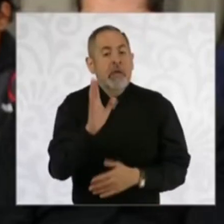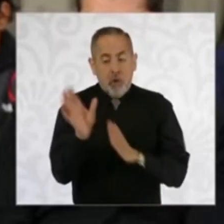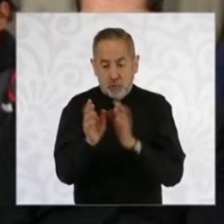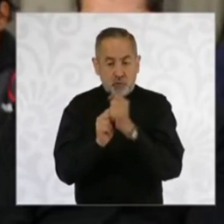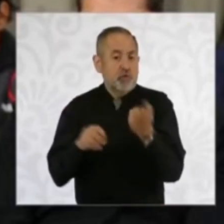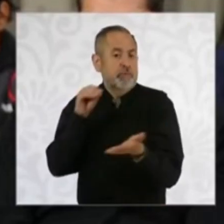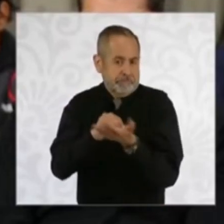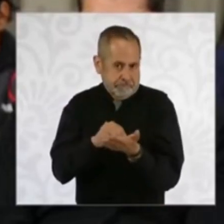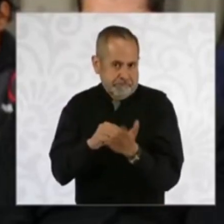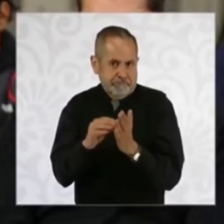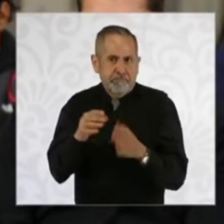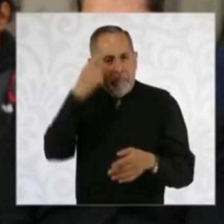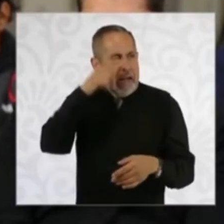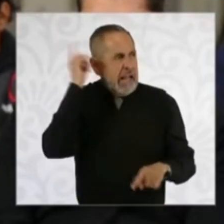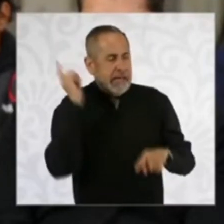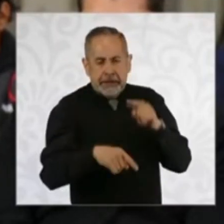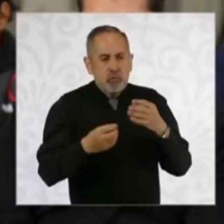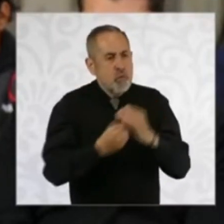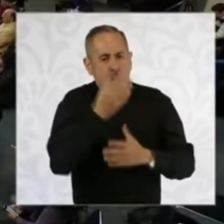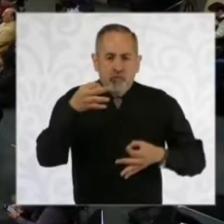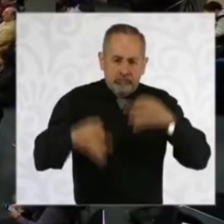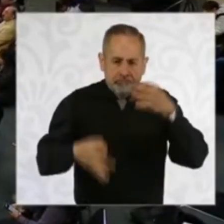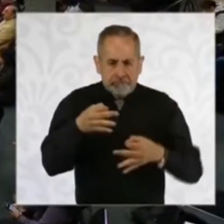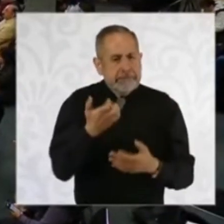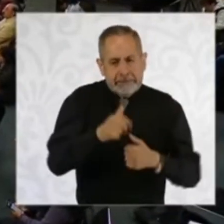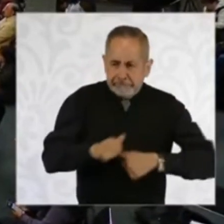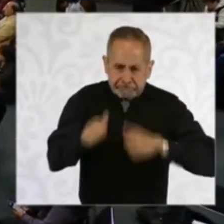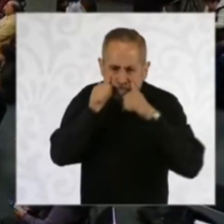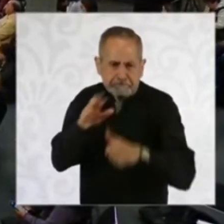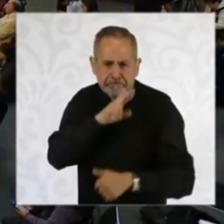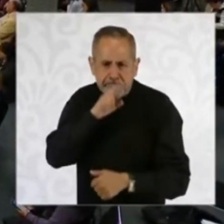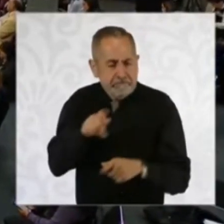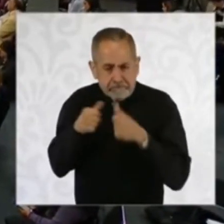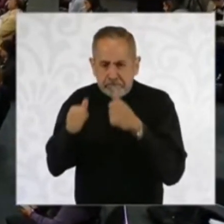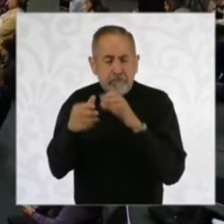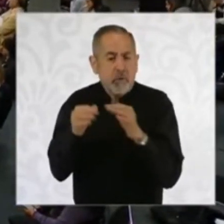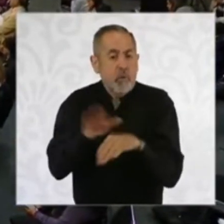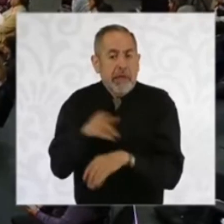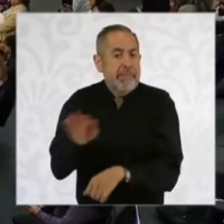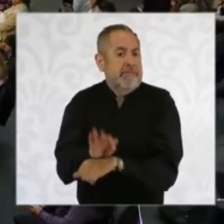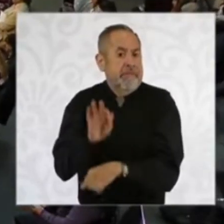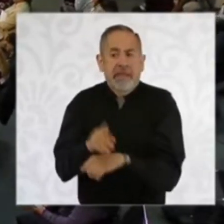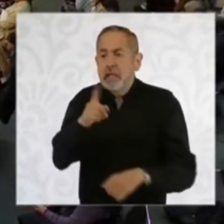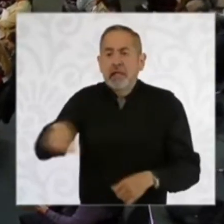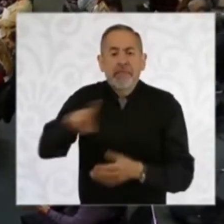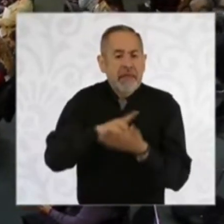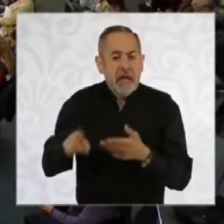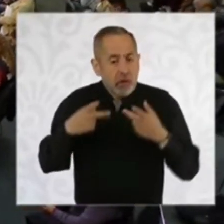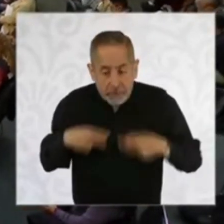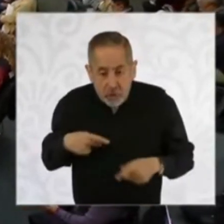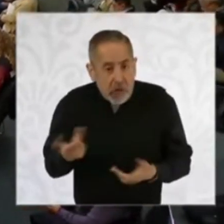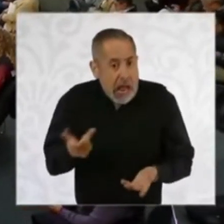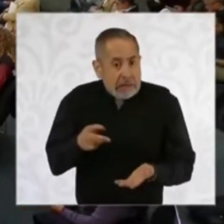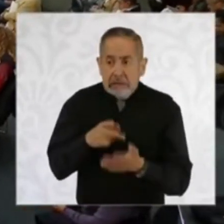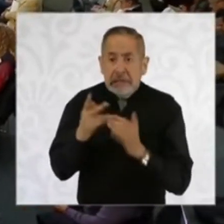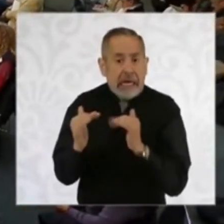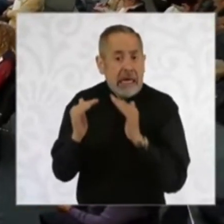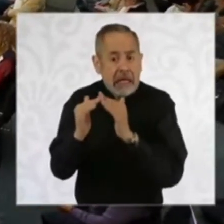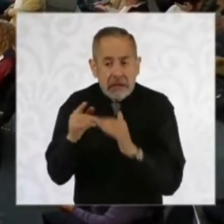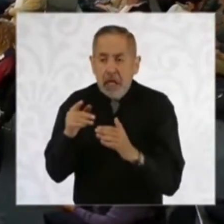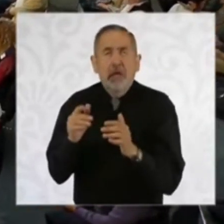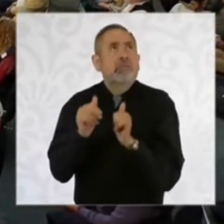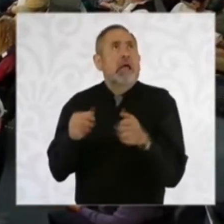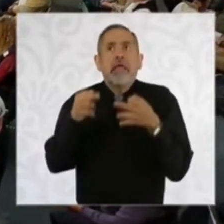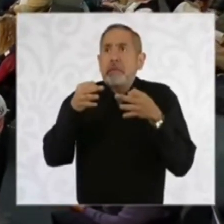reforma judicial, es fundamental que estos casos sean atendidos con prioridad, ya que se trata de la defensa de los derechos básicos de los ciudadanos y el acceso a una